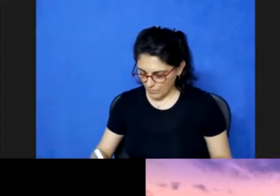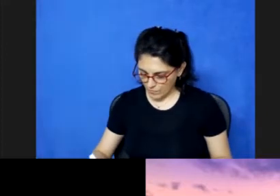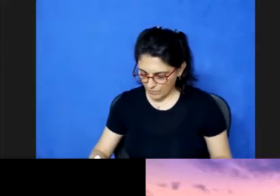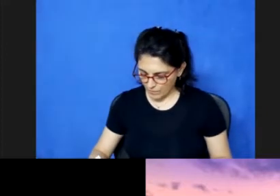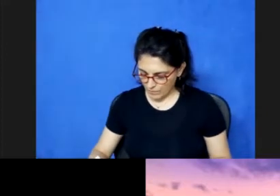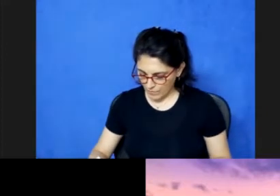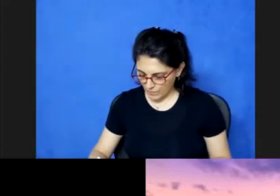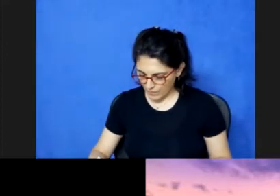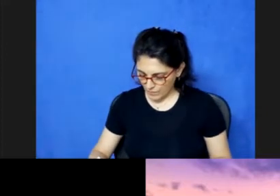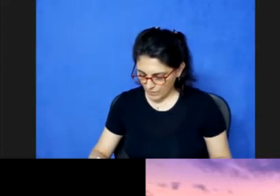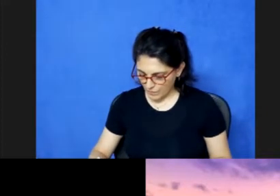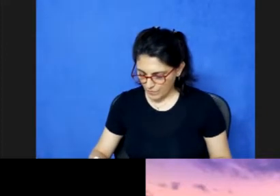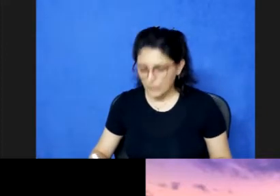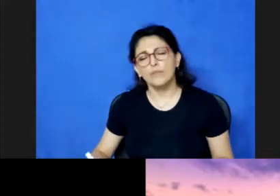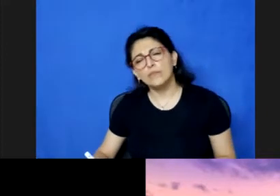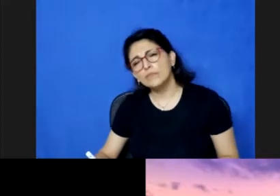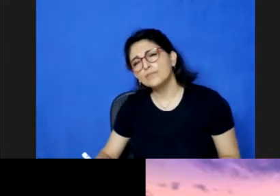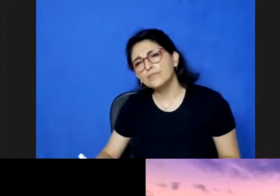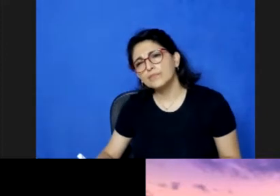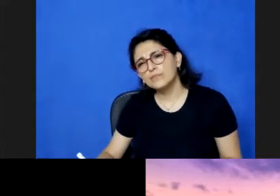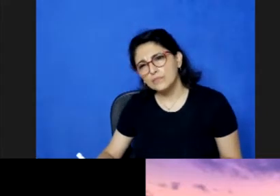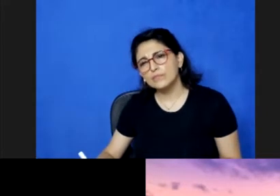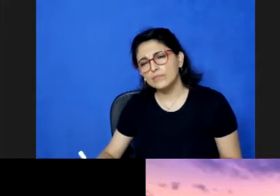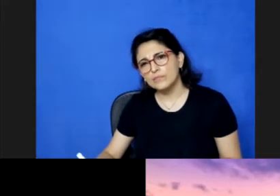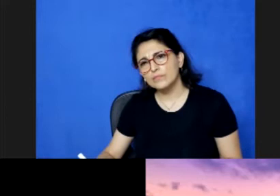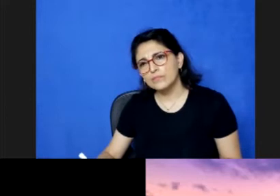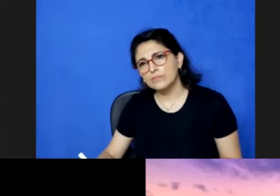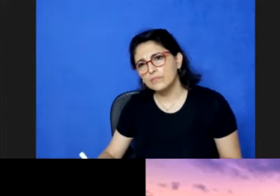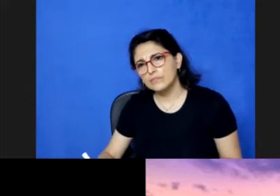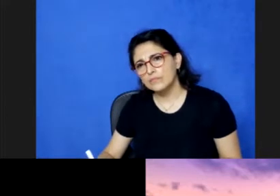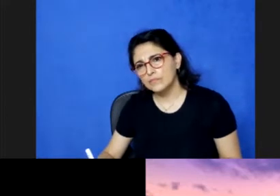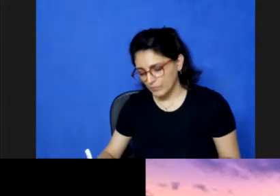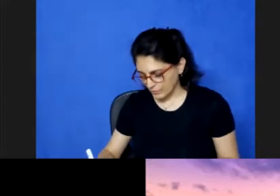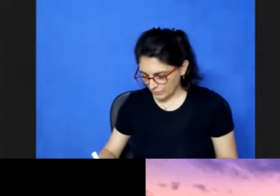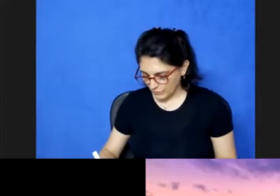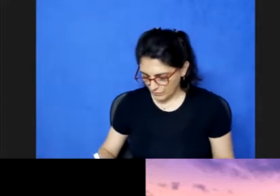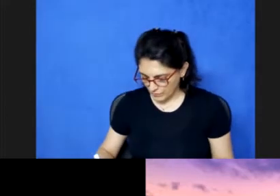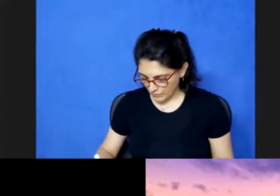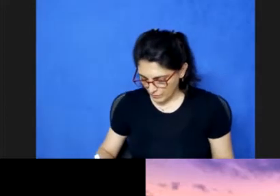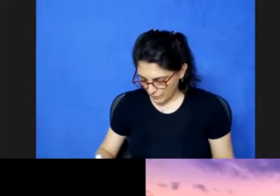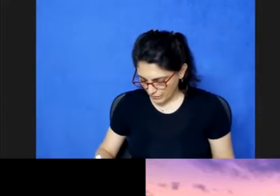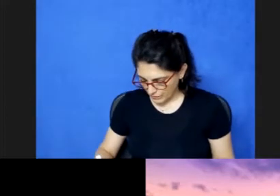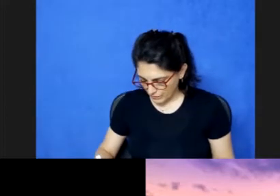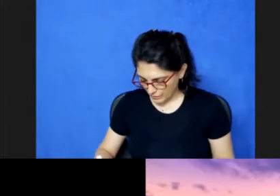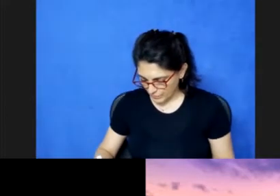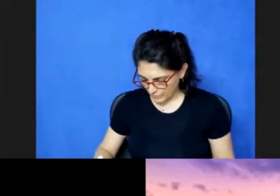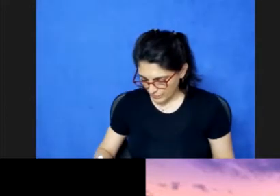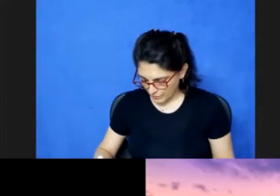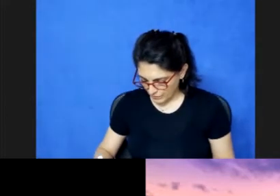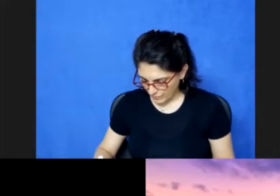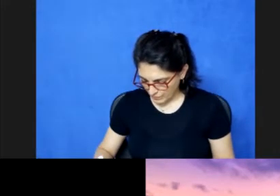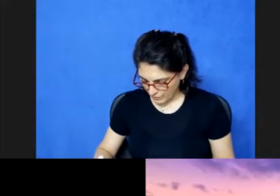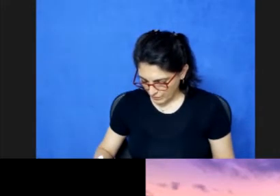por lo que va a ser, por lo que va a ser el año que viene. A mí este año lo considero que pasó. No lo